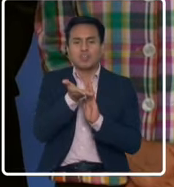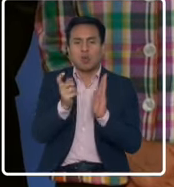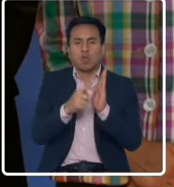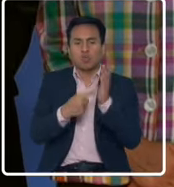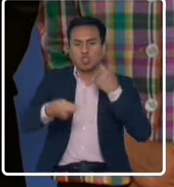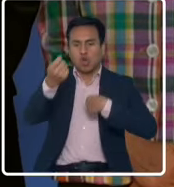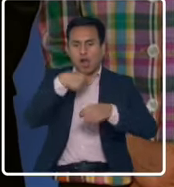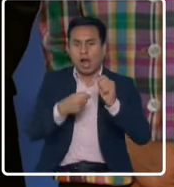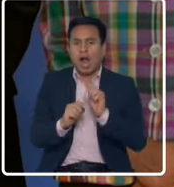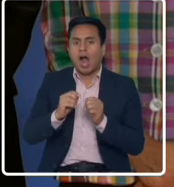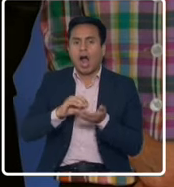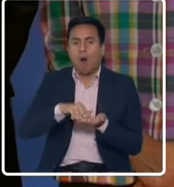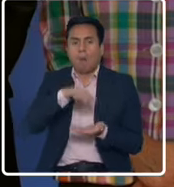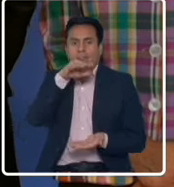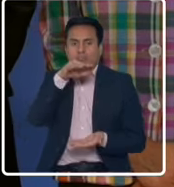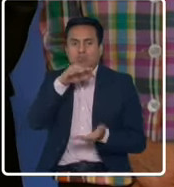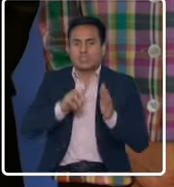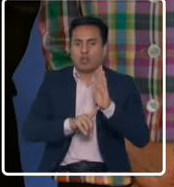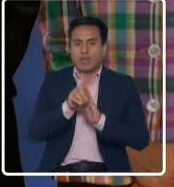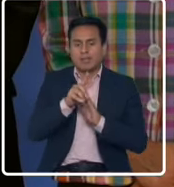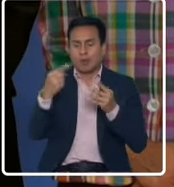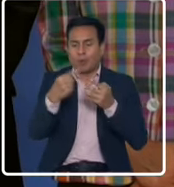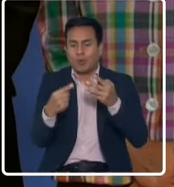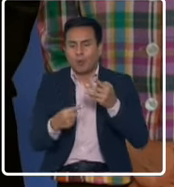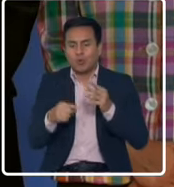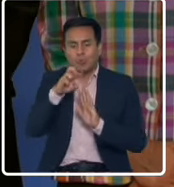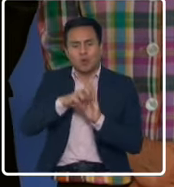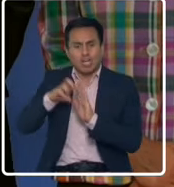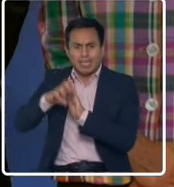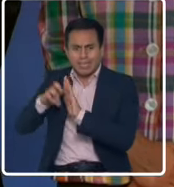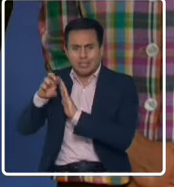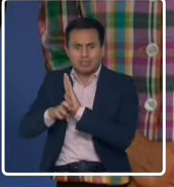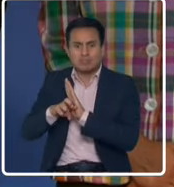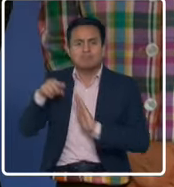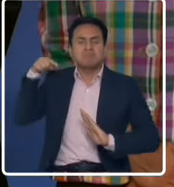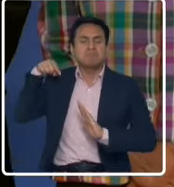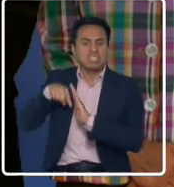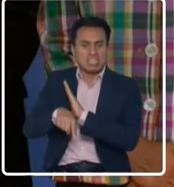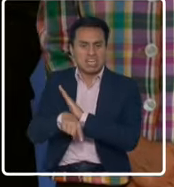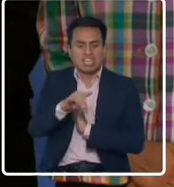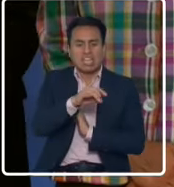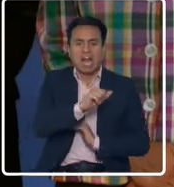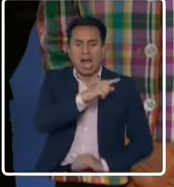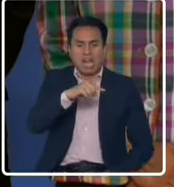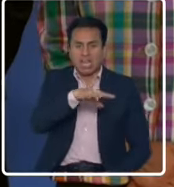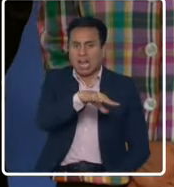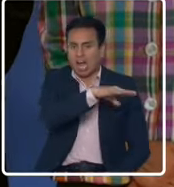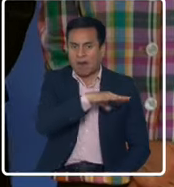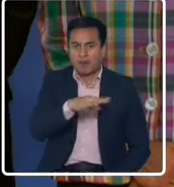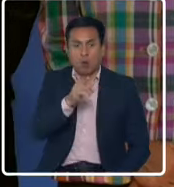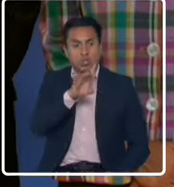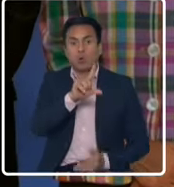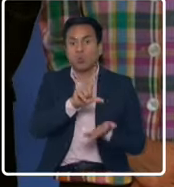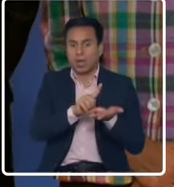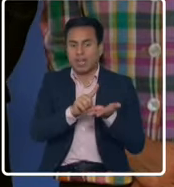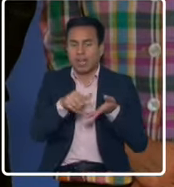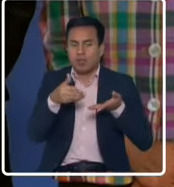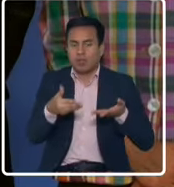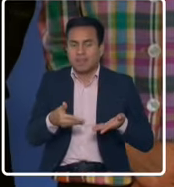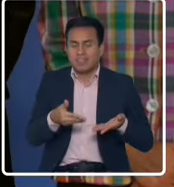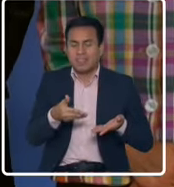producción en lograr desarrollar un conjunto de proyectos Más allá del salar de atacama que es el único lugar donde